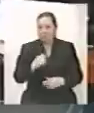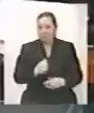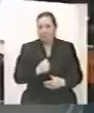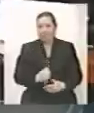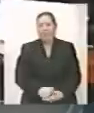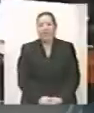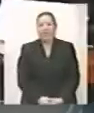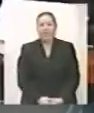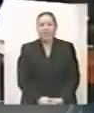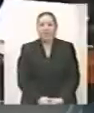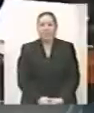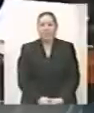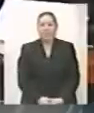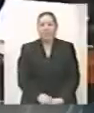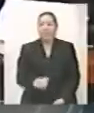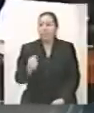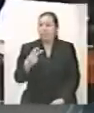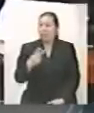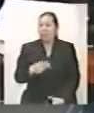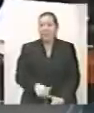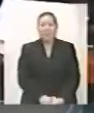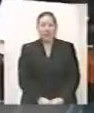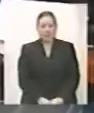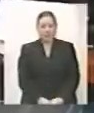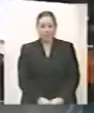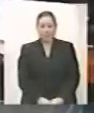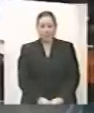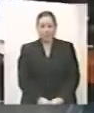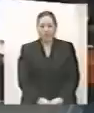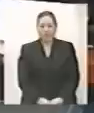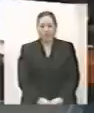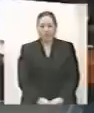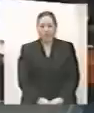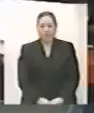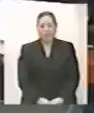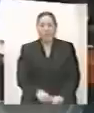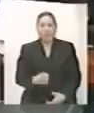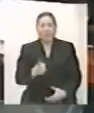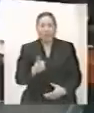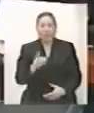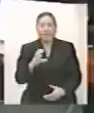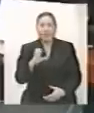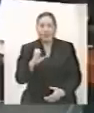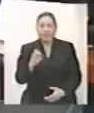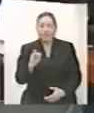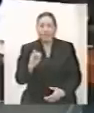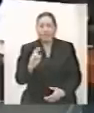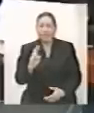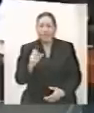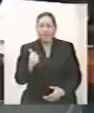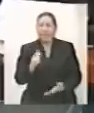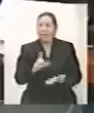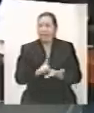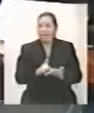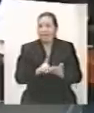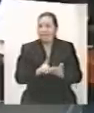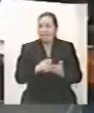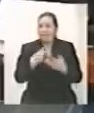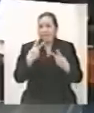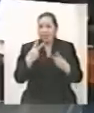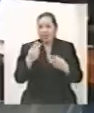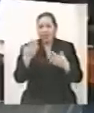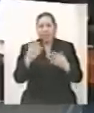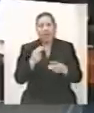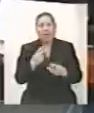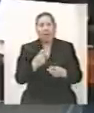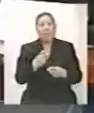militares. Un segundo autorización es para acciones cívicas en Lima, San Martín, Junín, Pascua